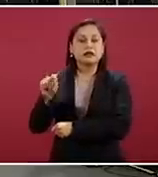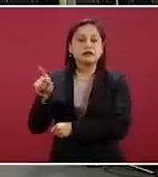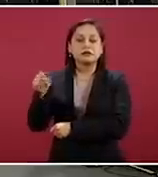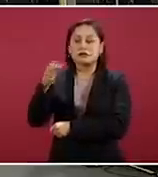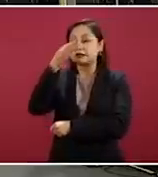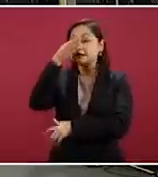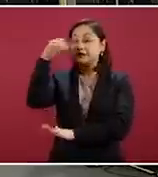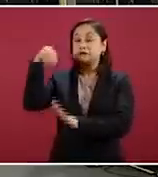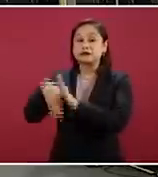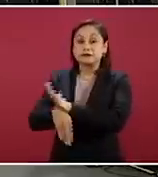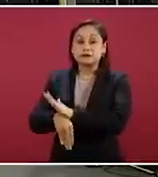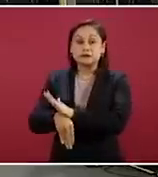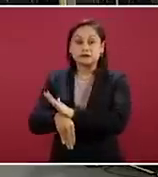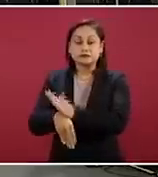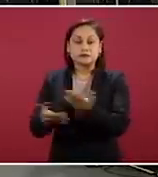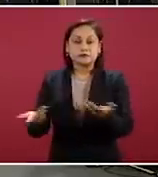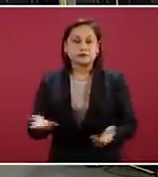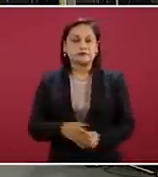¿Tienes información?